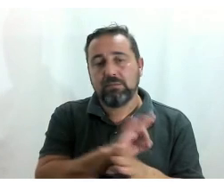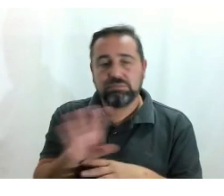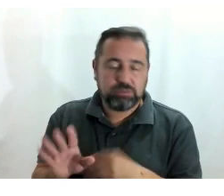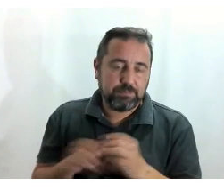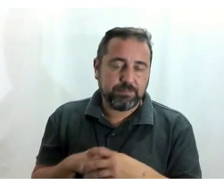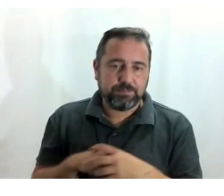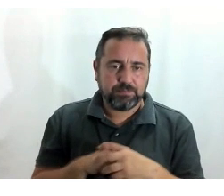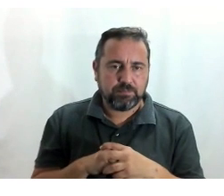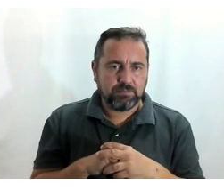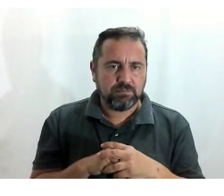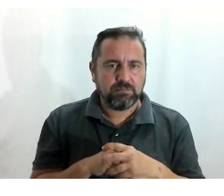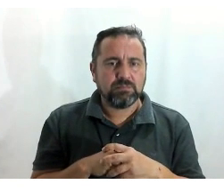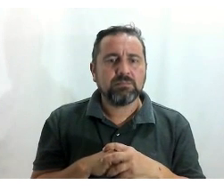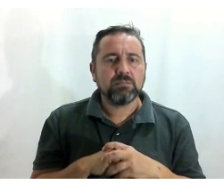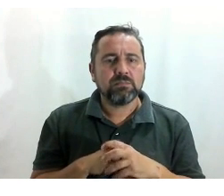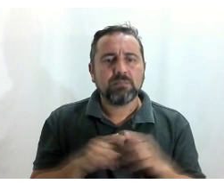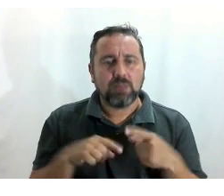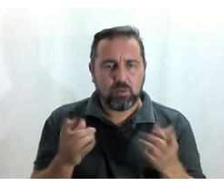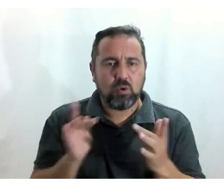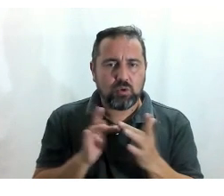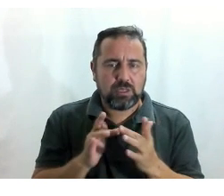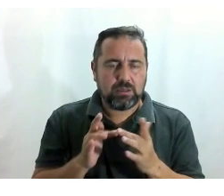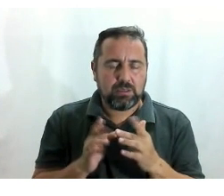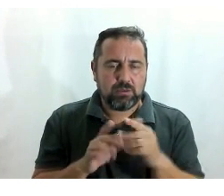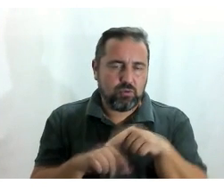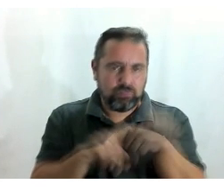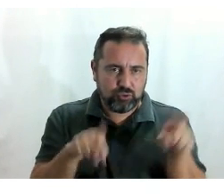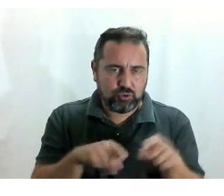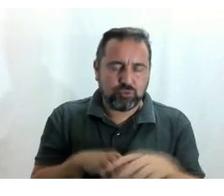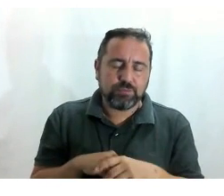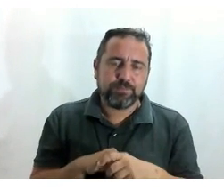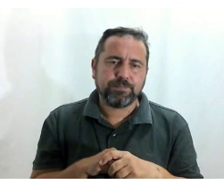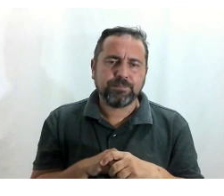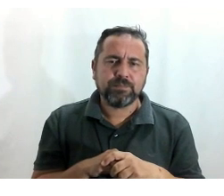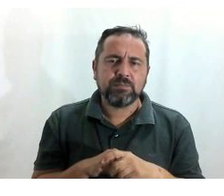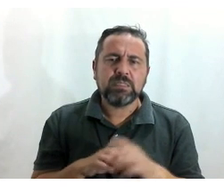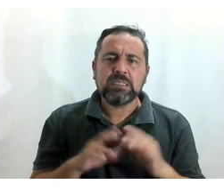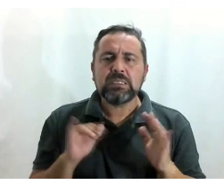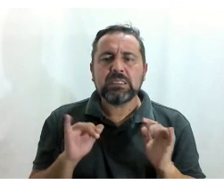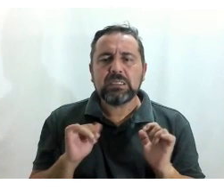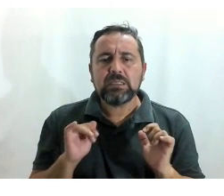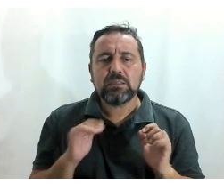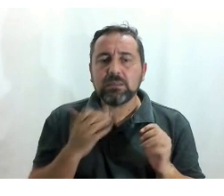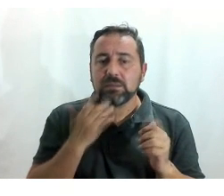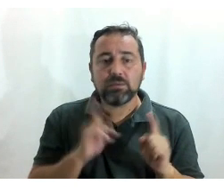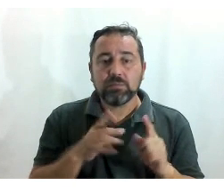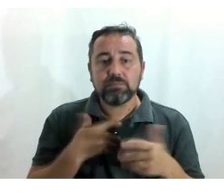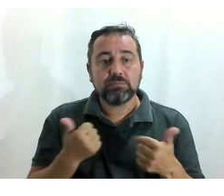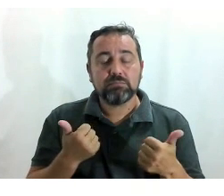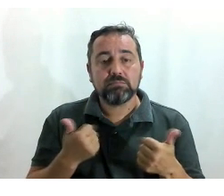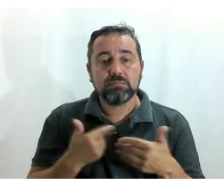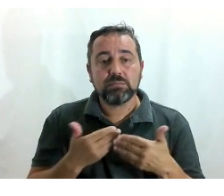facilitar para que contacten con vosotros. Y si no, por lo demás,